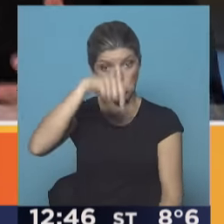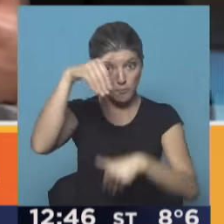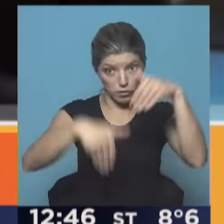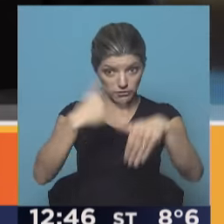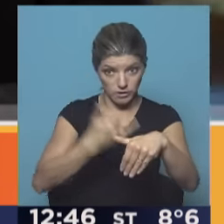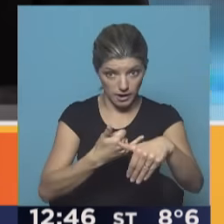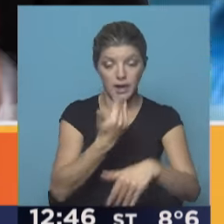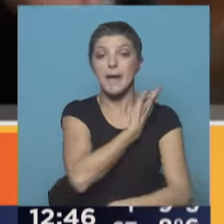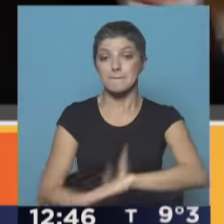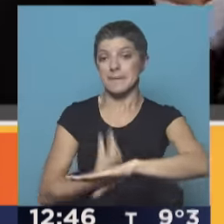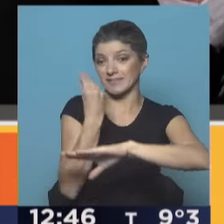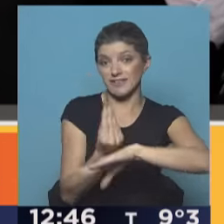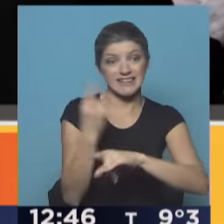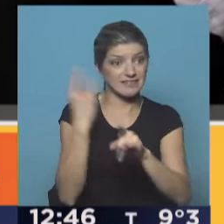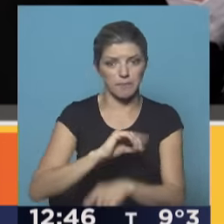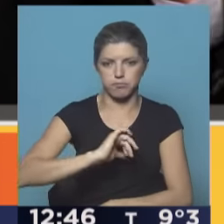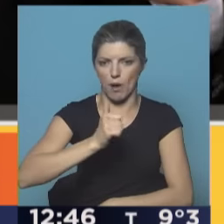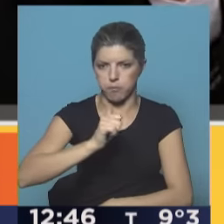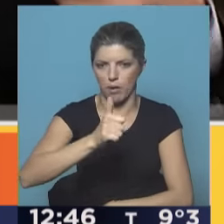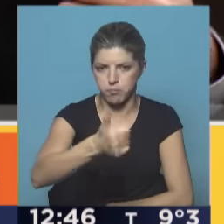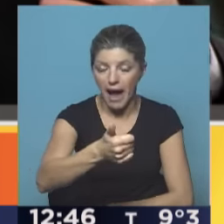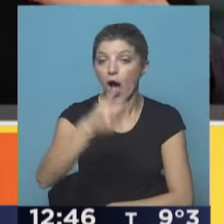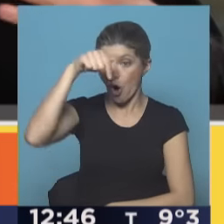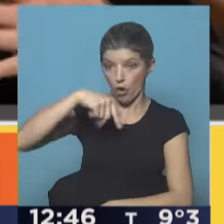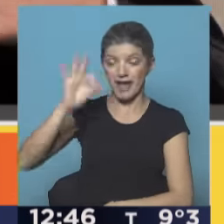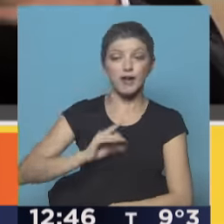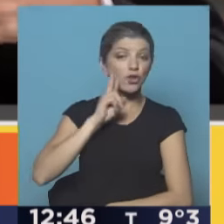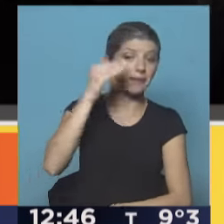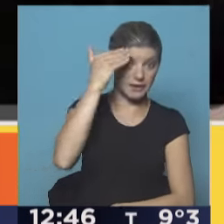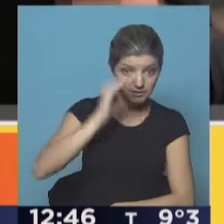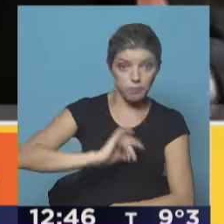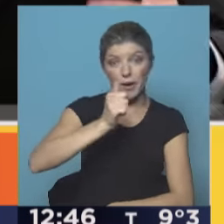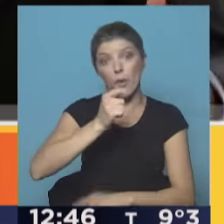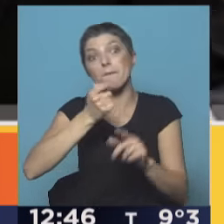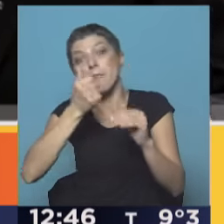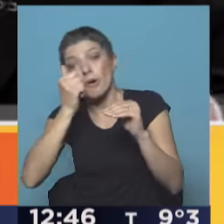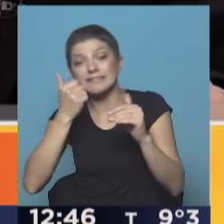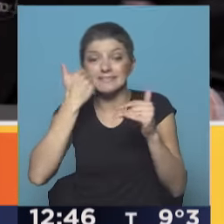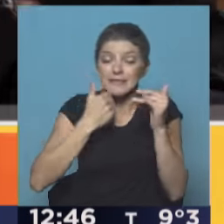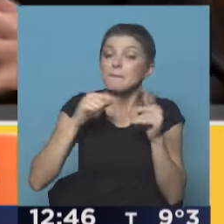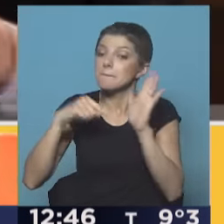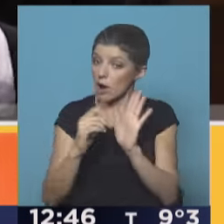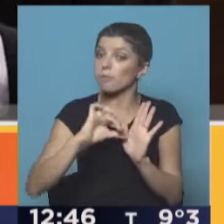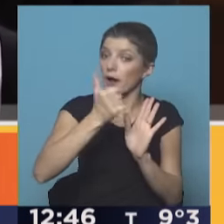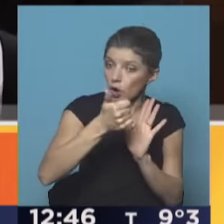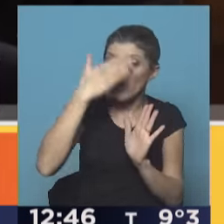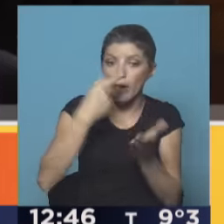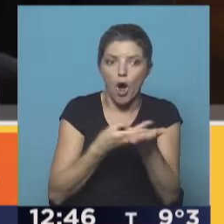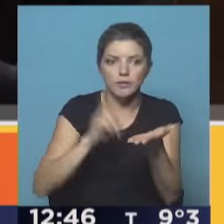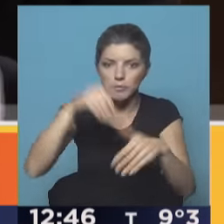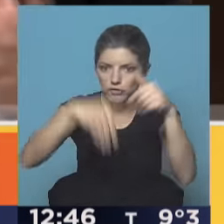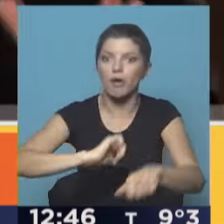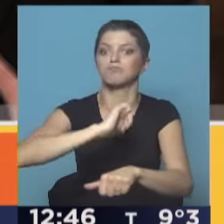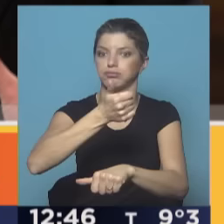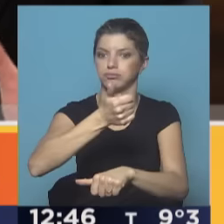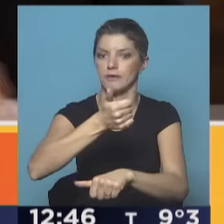erdogan casi siempre las gana ahora en el 2015 primero ganó Pero no por tanto y no tuvo mayoría después volvió a ver elecciones y volvió a ganar es decir evidentemente Hay